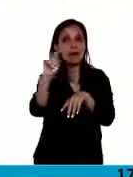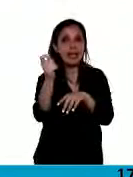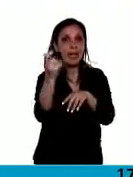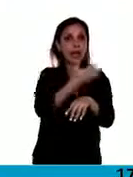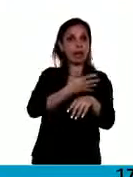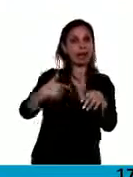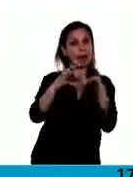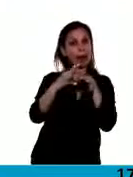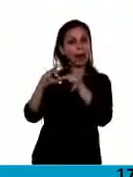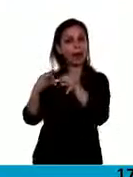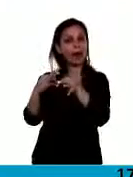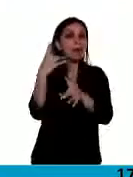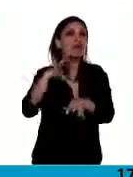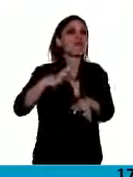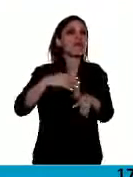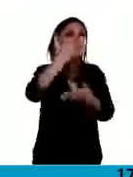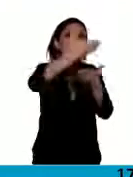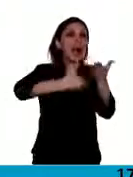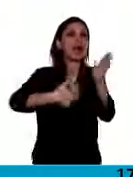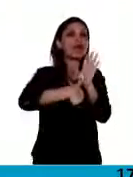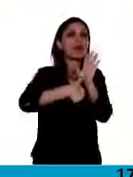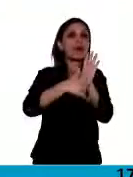documento serio, como decía, acreditando